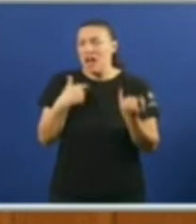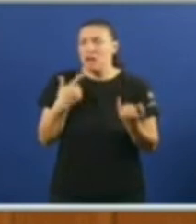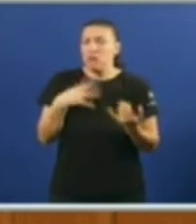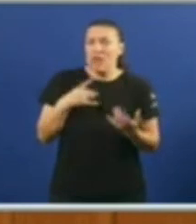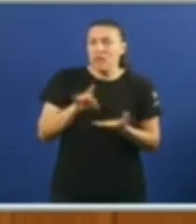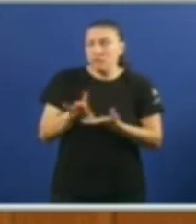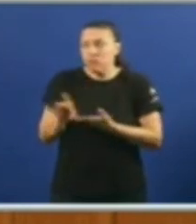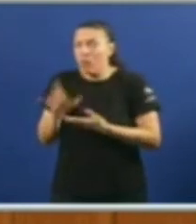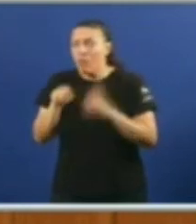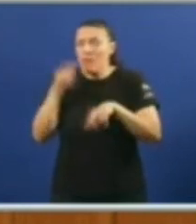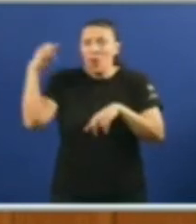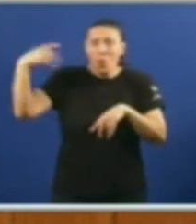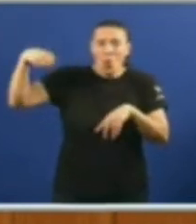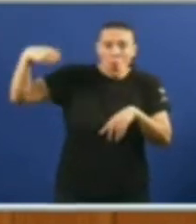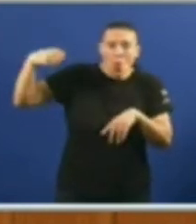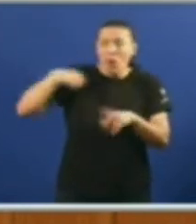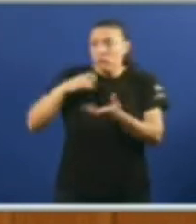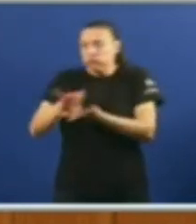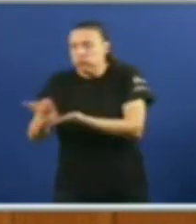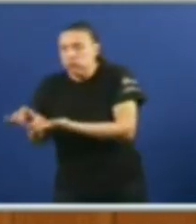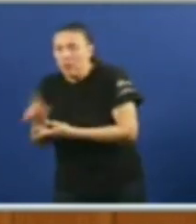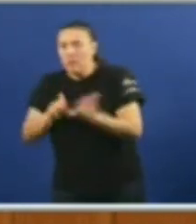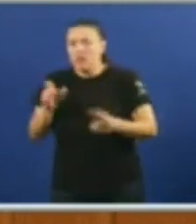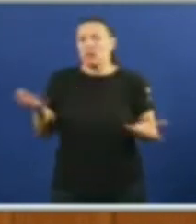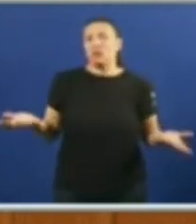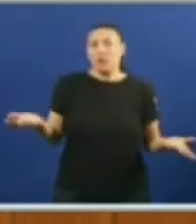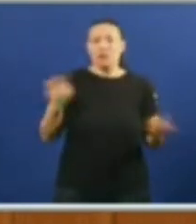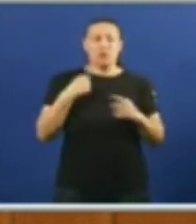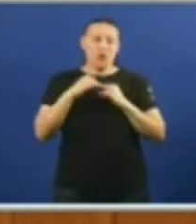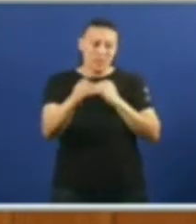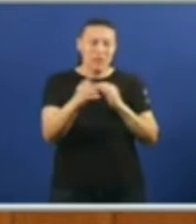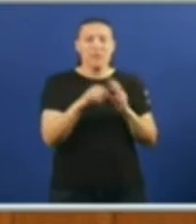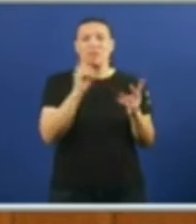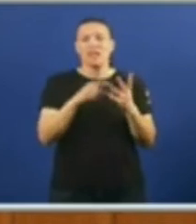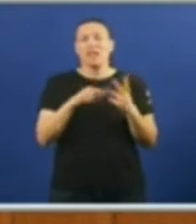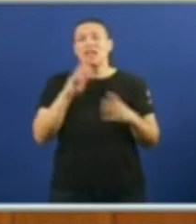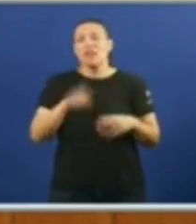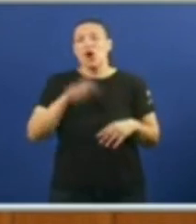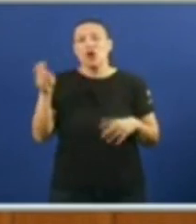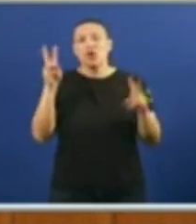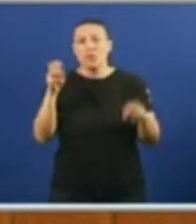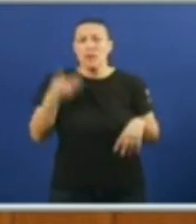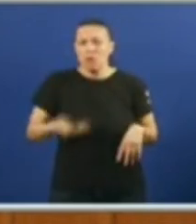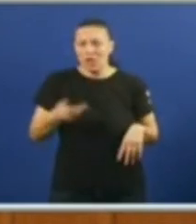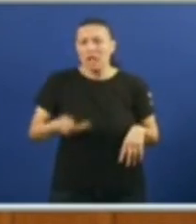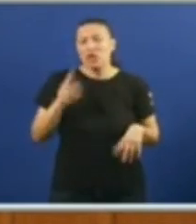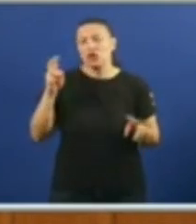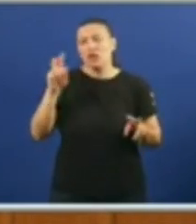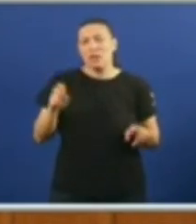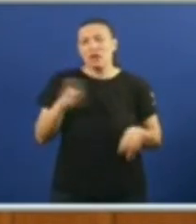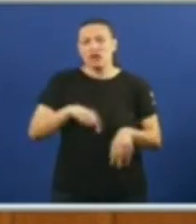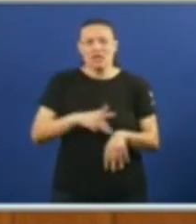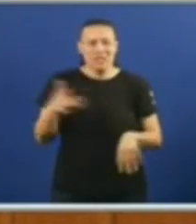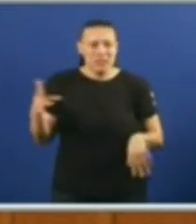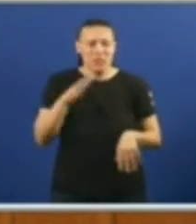ningún tipo de sentido. E, por último, un tema que é importante, sensible e sobre o que temos tido